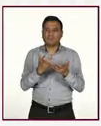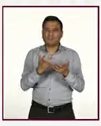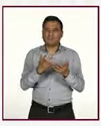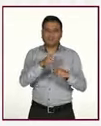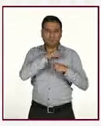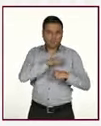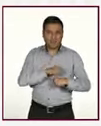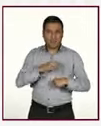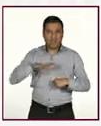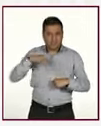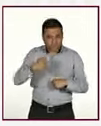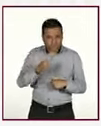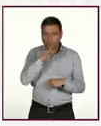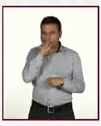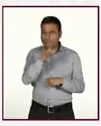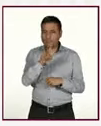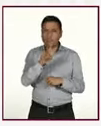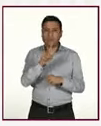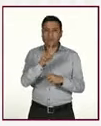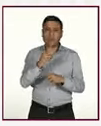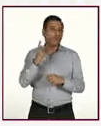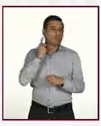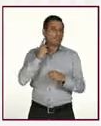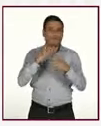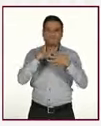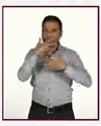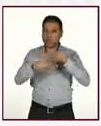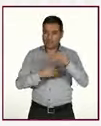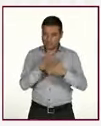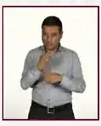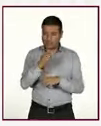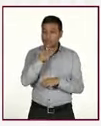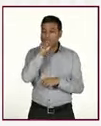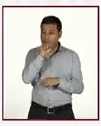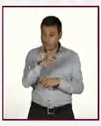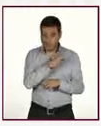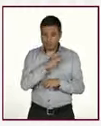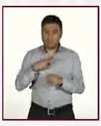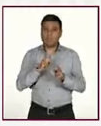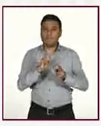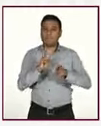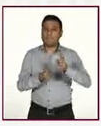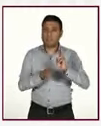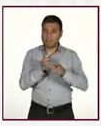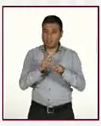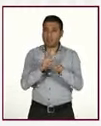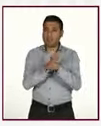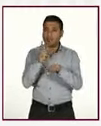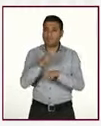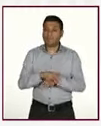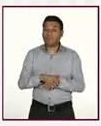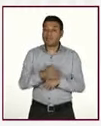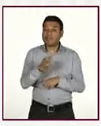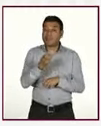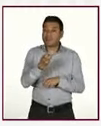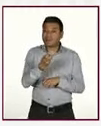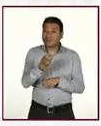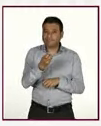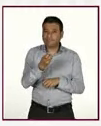violencia política, que eso también son las